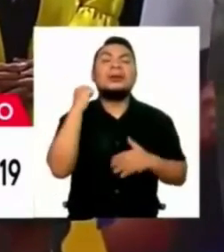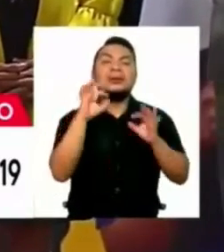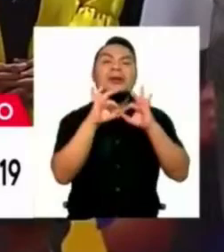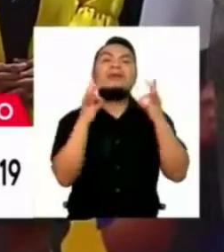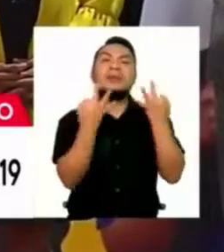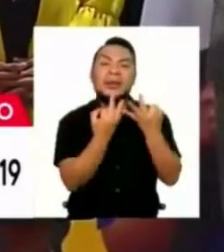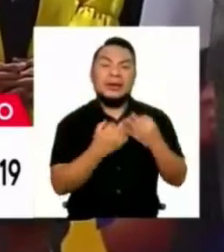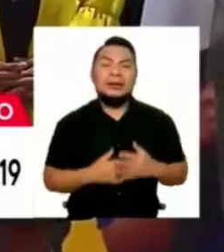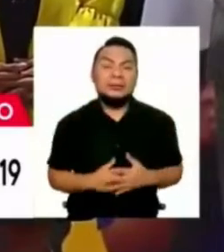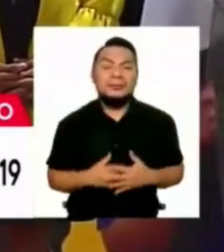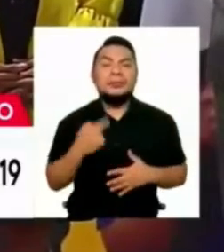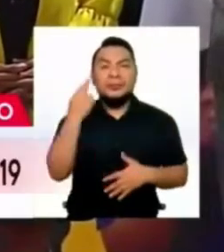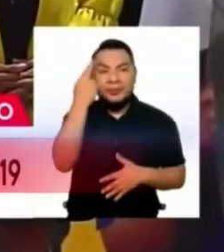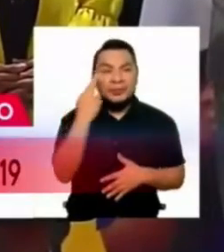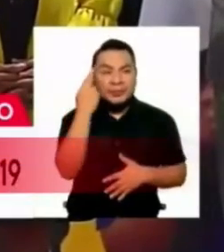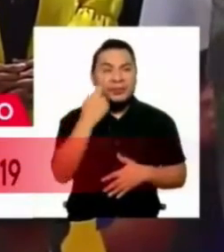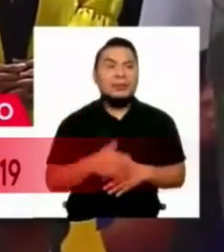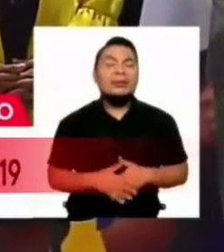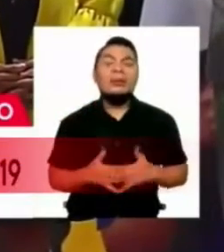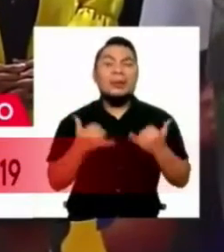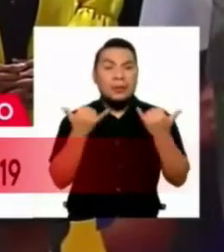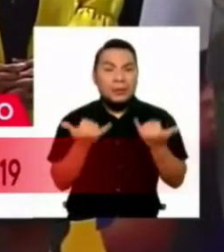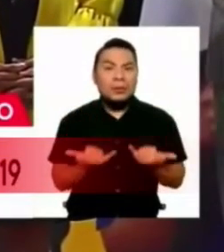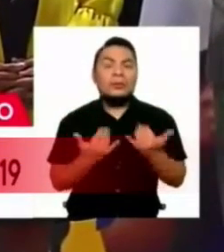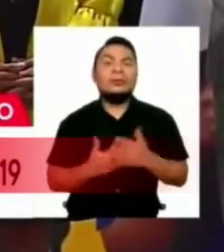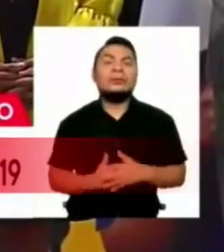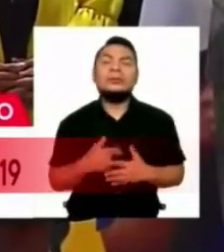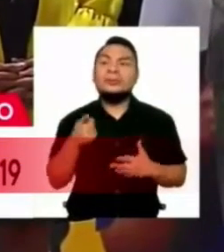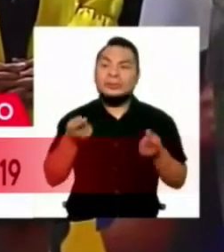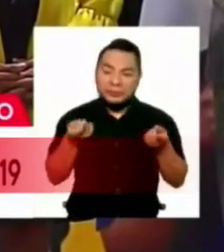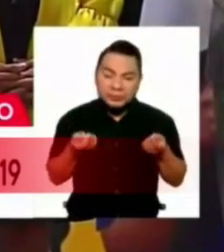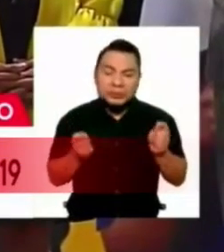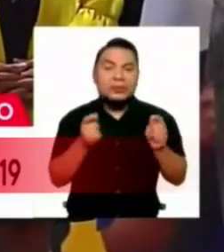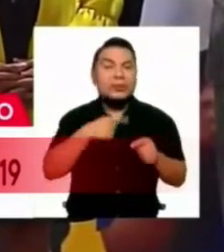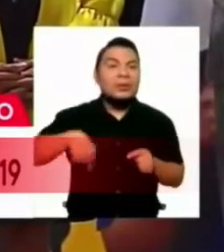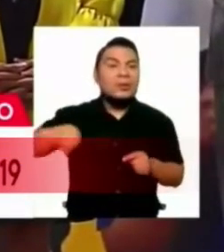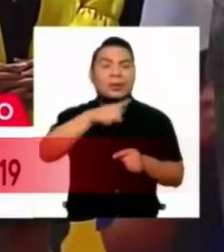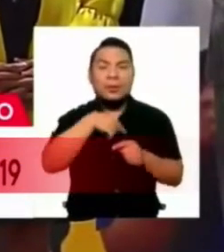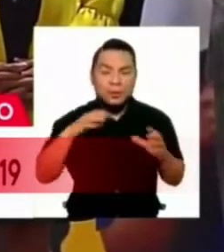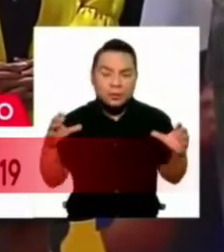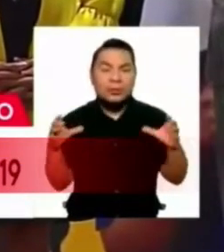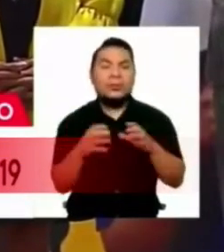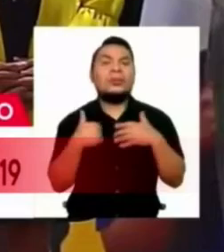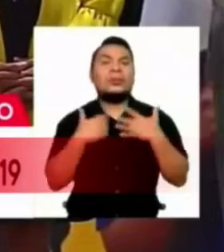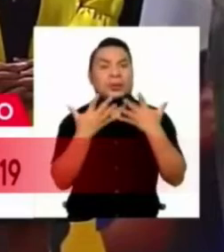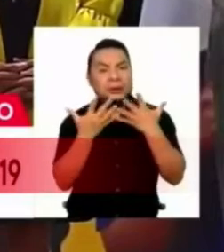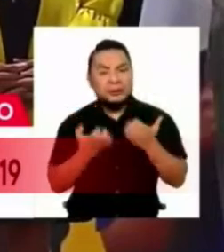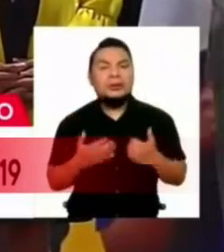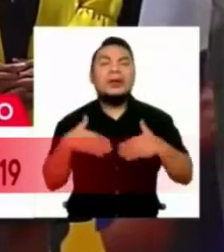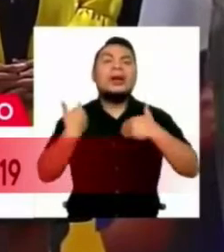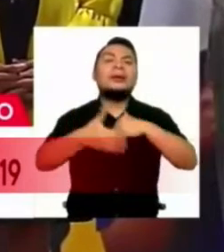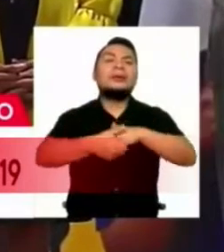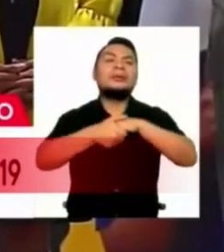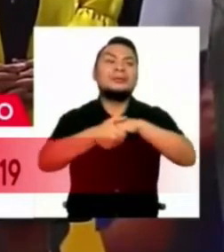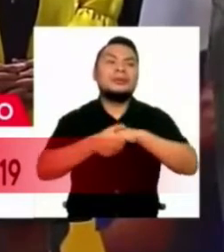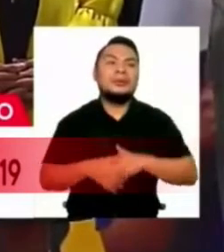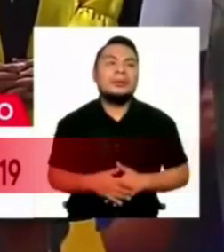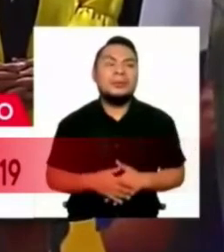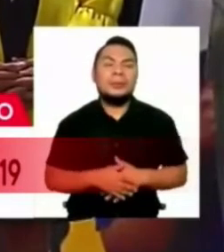familia. Por eso, hoy, con el esfuerzo de todos, yo quisiera